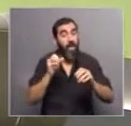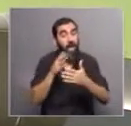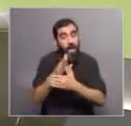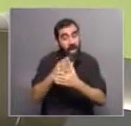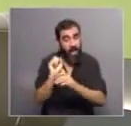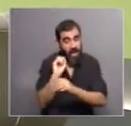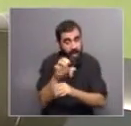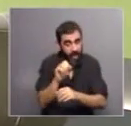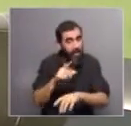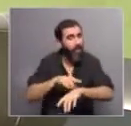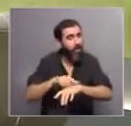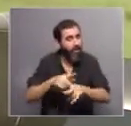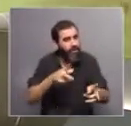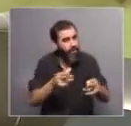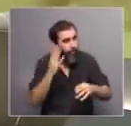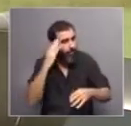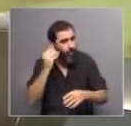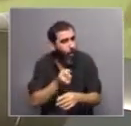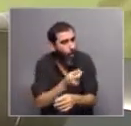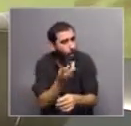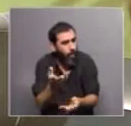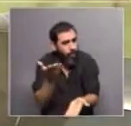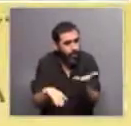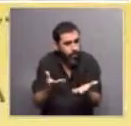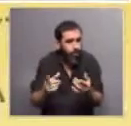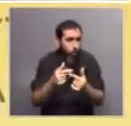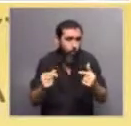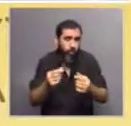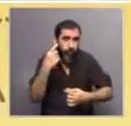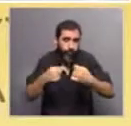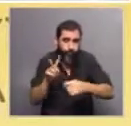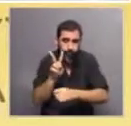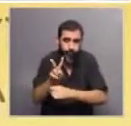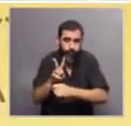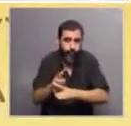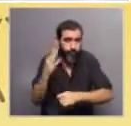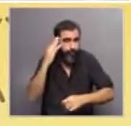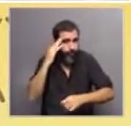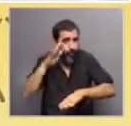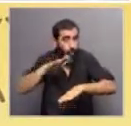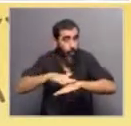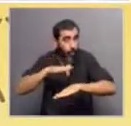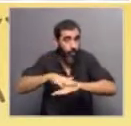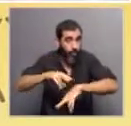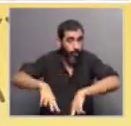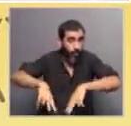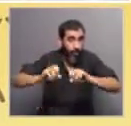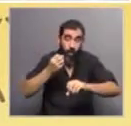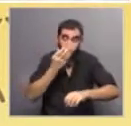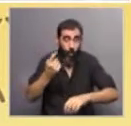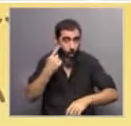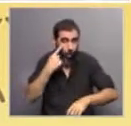cada cuánto tiempo, cuánta cantidad, y son un montón de factores que van a medir y que se van a tener en cuenta, y que está bueno